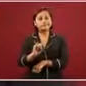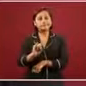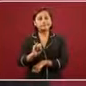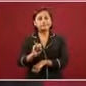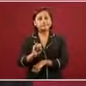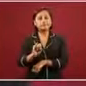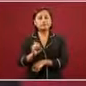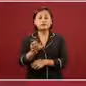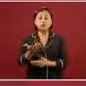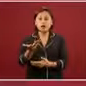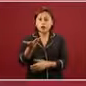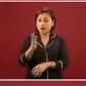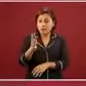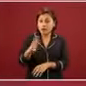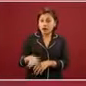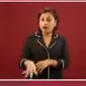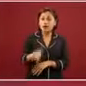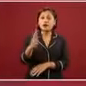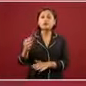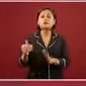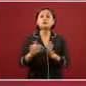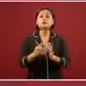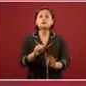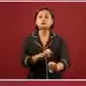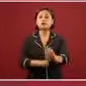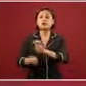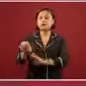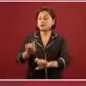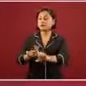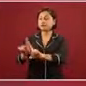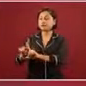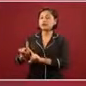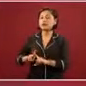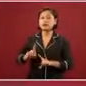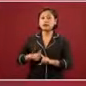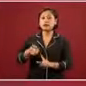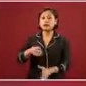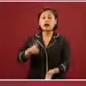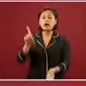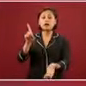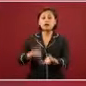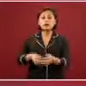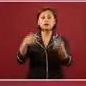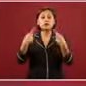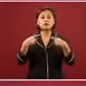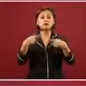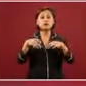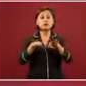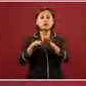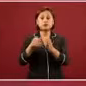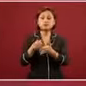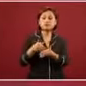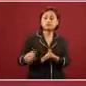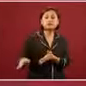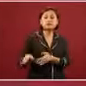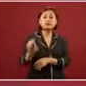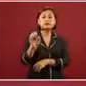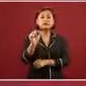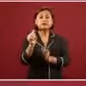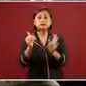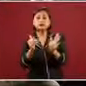empresas despidieron y se quedaron sin 60,000 trabajadores en